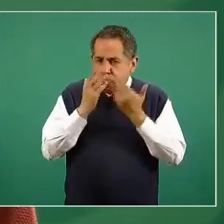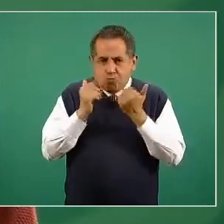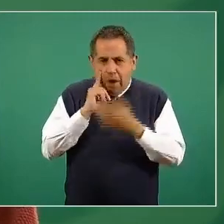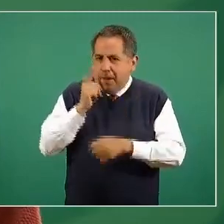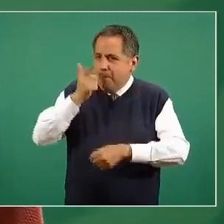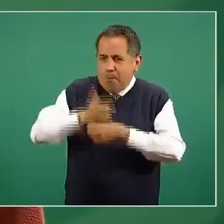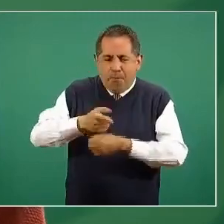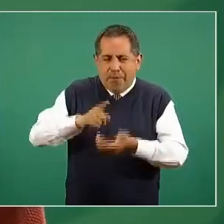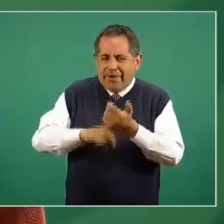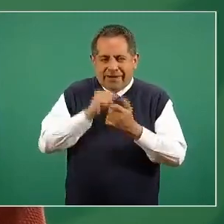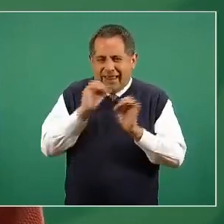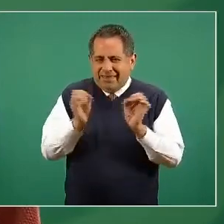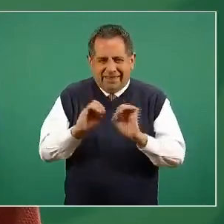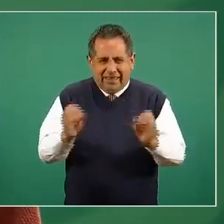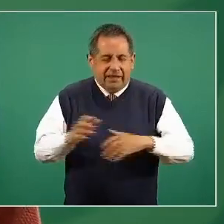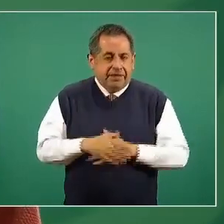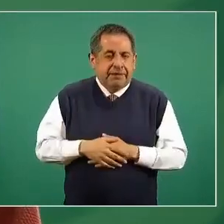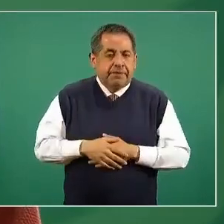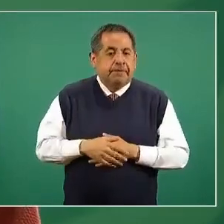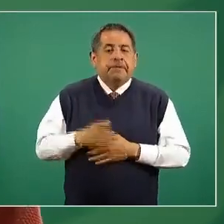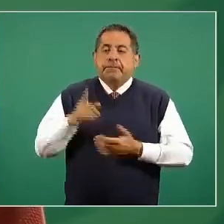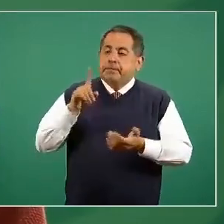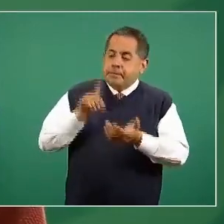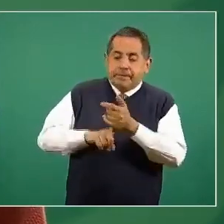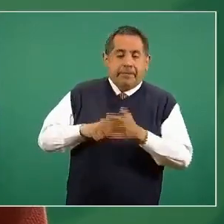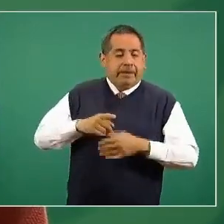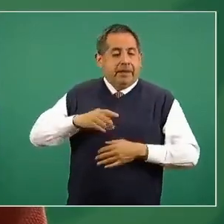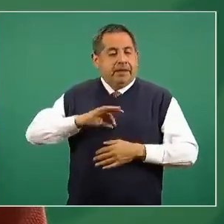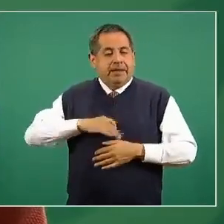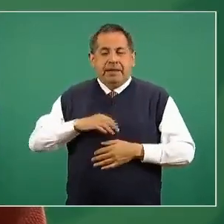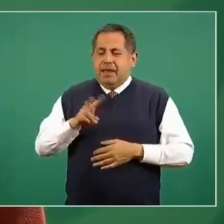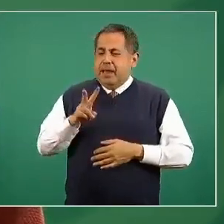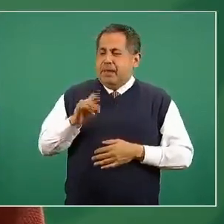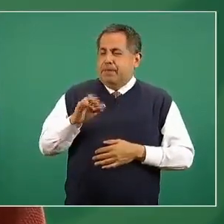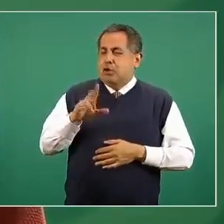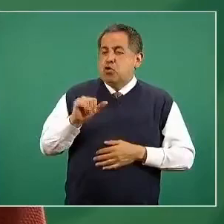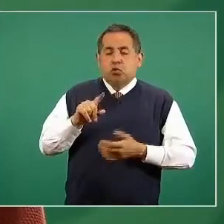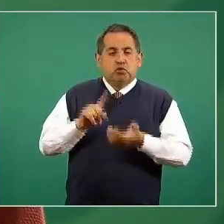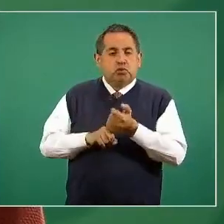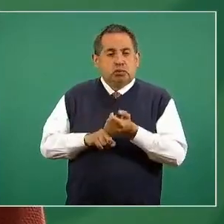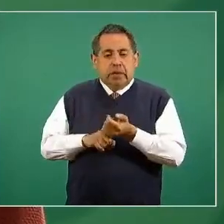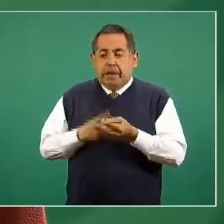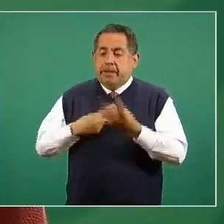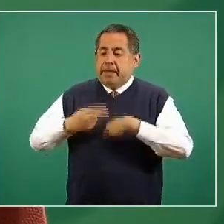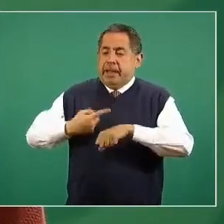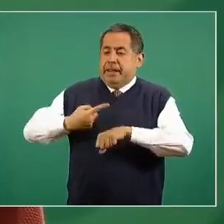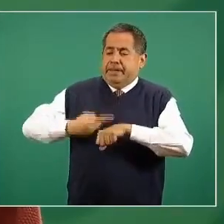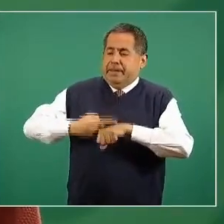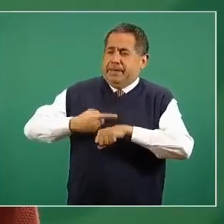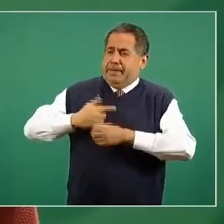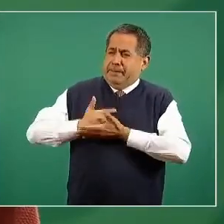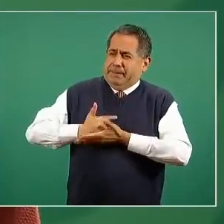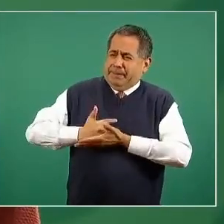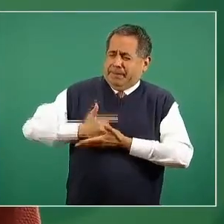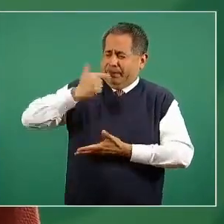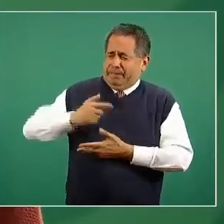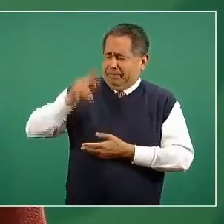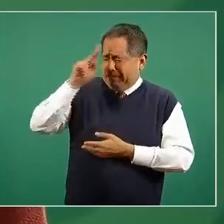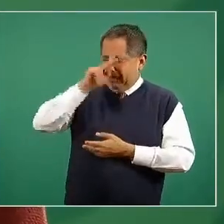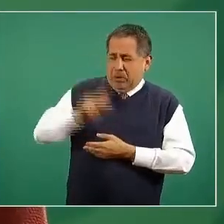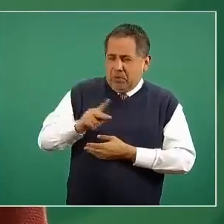hay evidencia de que aumente la virulencia, es decir, la capacidad de causar enfermedad, particularmente enfermedad